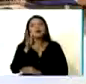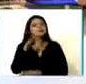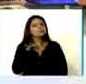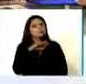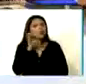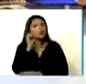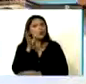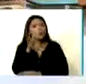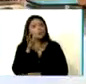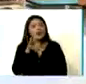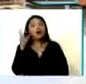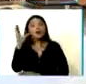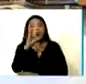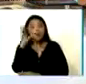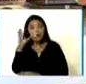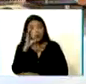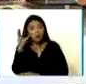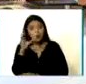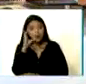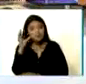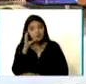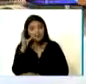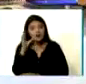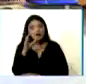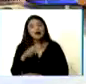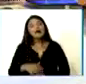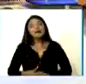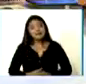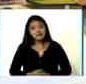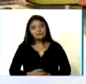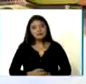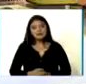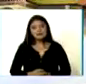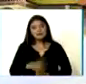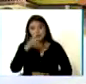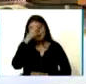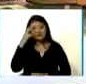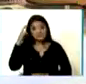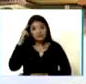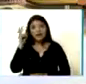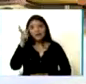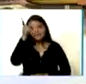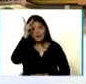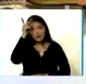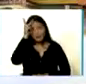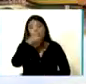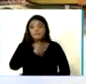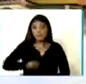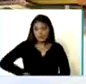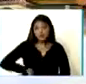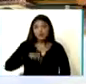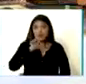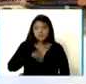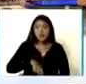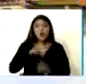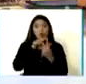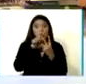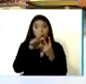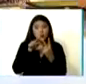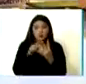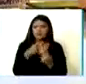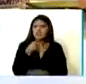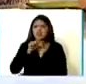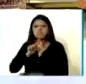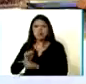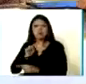en Colombia, en Medellín, el canciller de Perú y el presidente Pedro Pablo Kuczynski tuvieron comentarios muy negativos